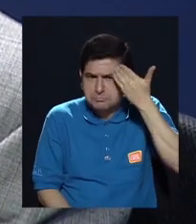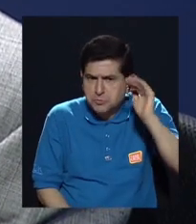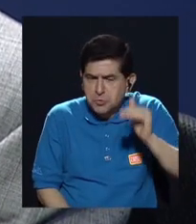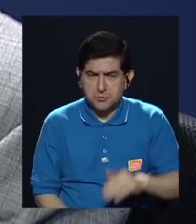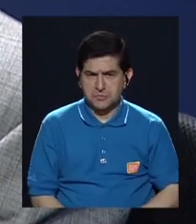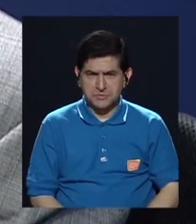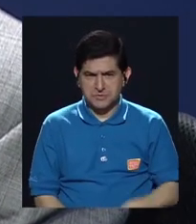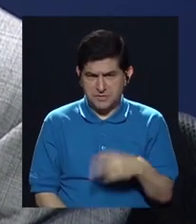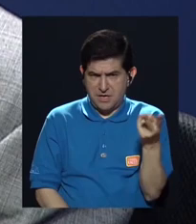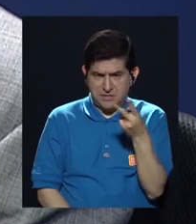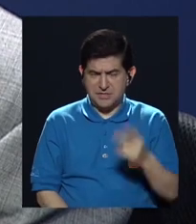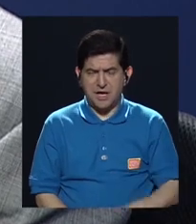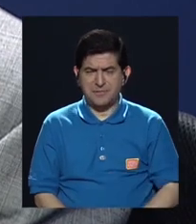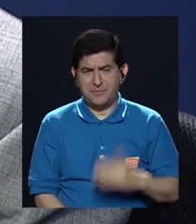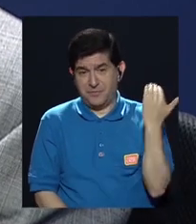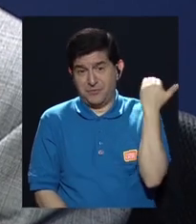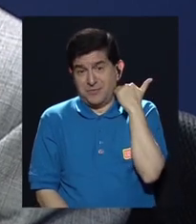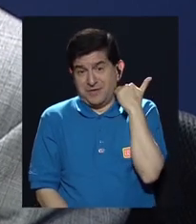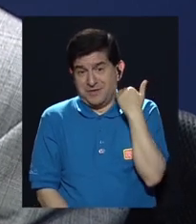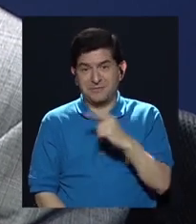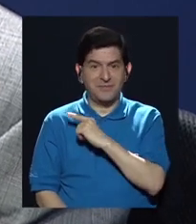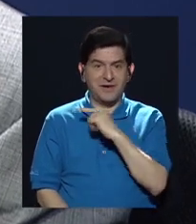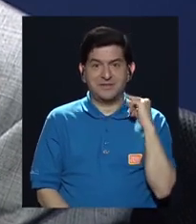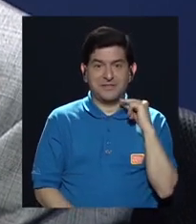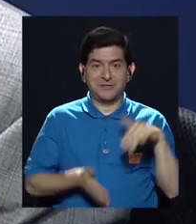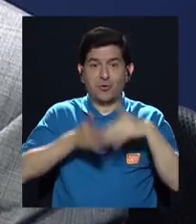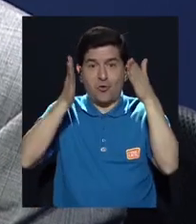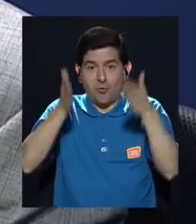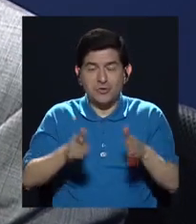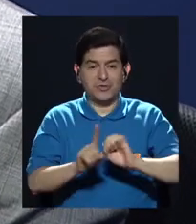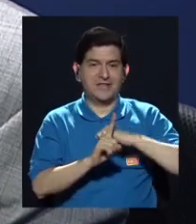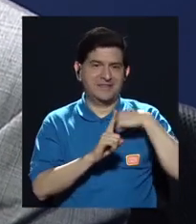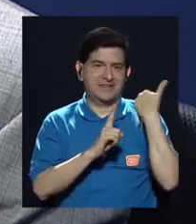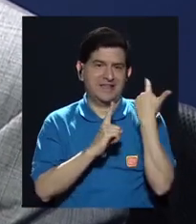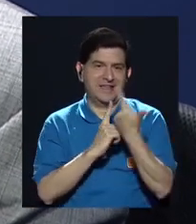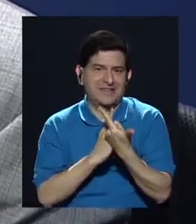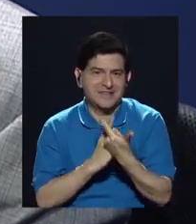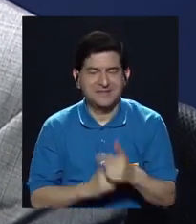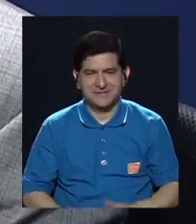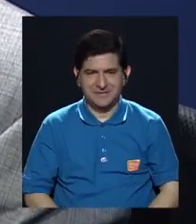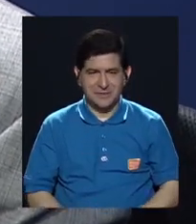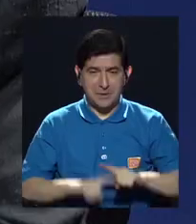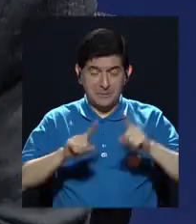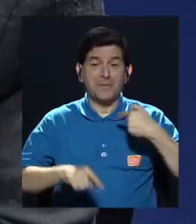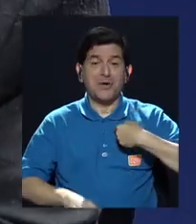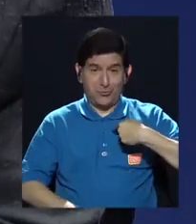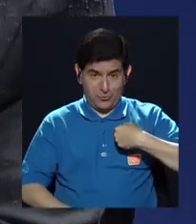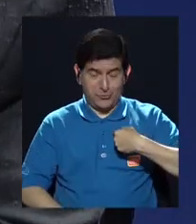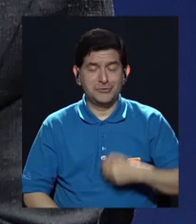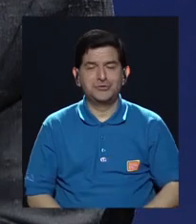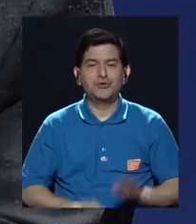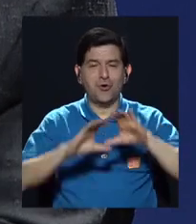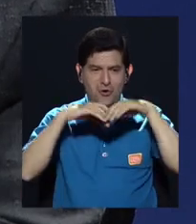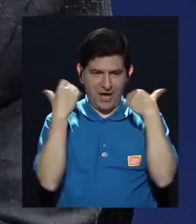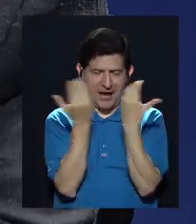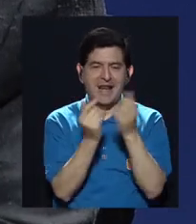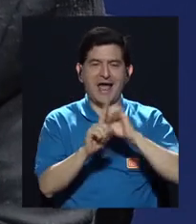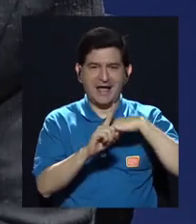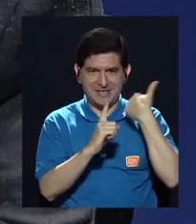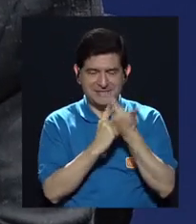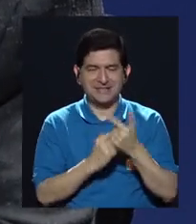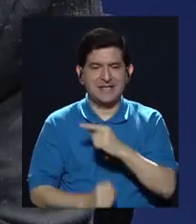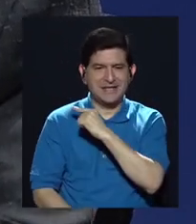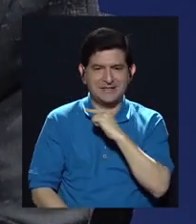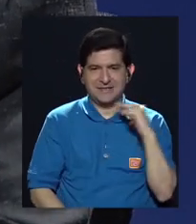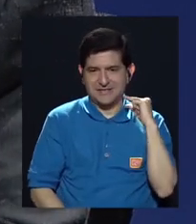no sé si ustedes fueron víctima del padre como estudiantes de sociología, pero a mí me tocó ir a la clase de